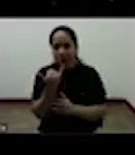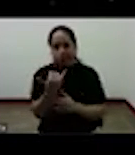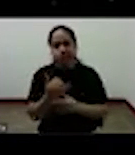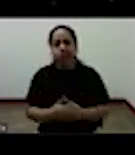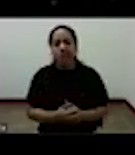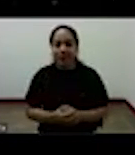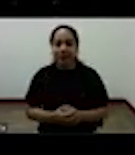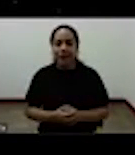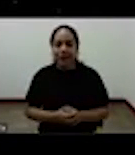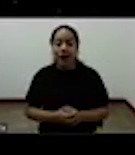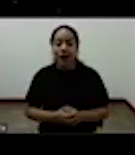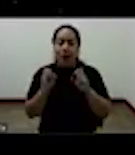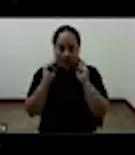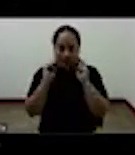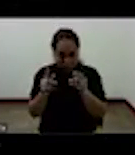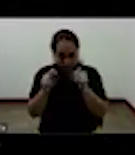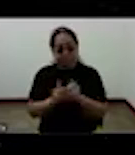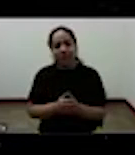Bien.